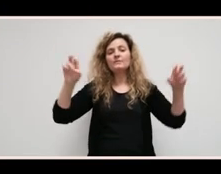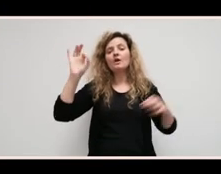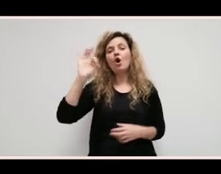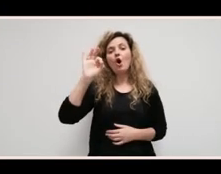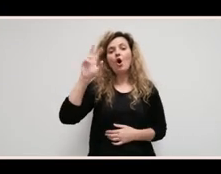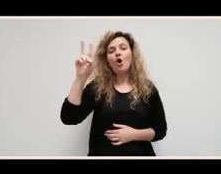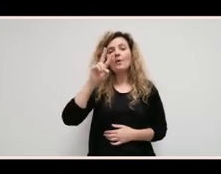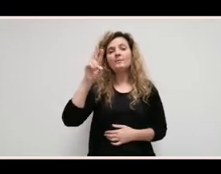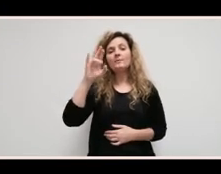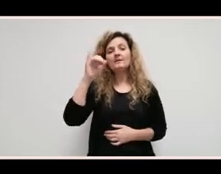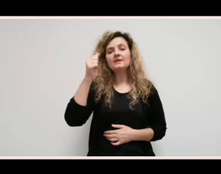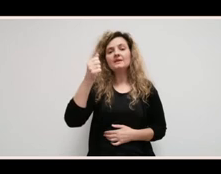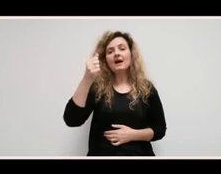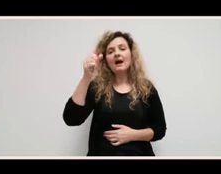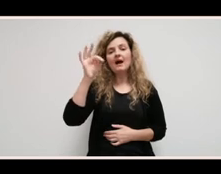o Viático,